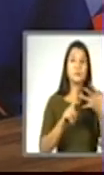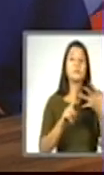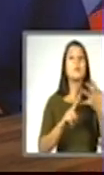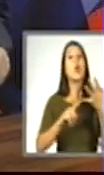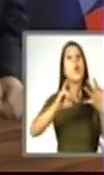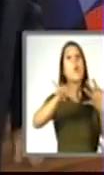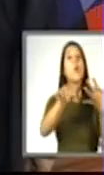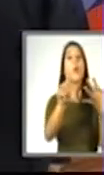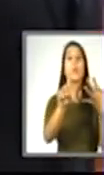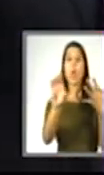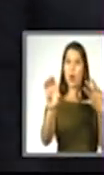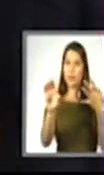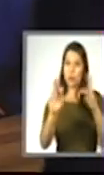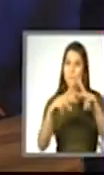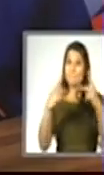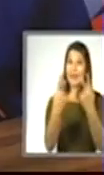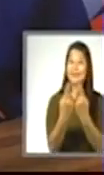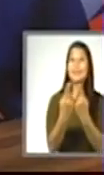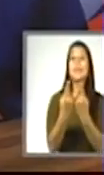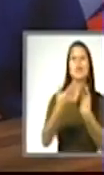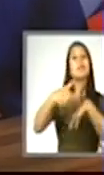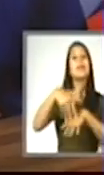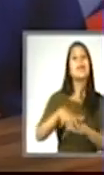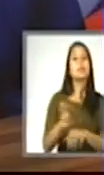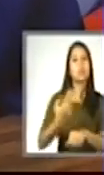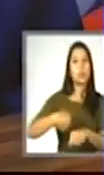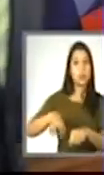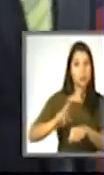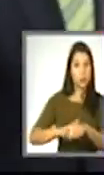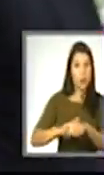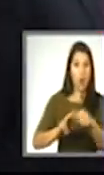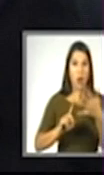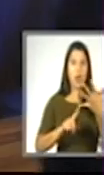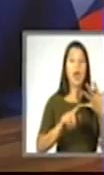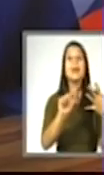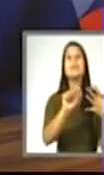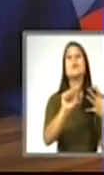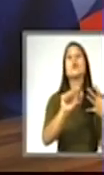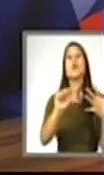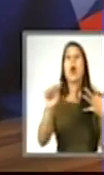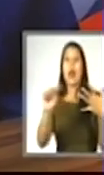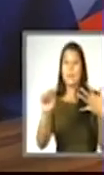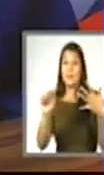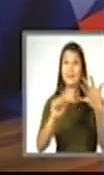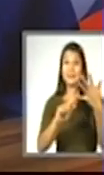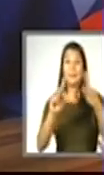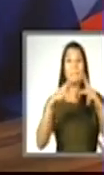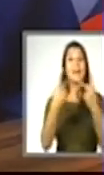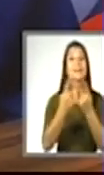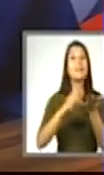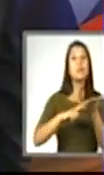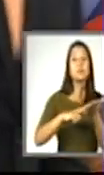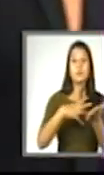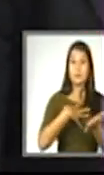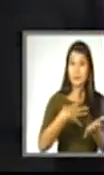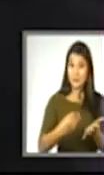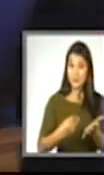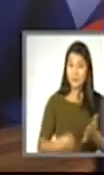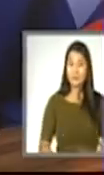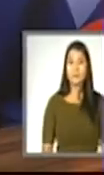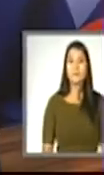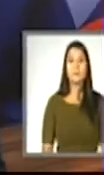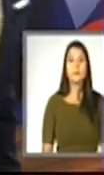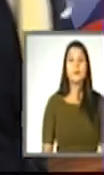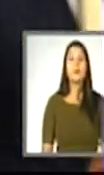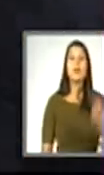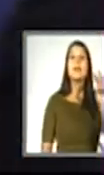Existe una sed, digamos, por este tipo de eventos para que la gente se informe, tomando en cuenta que la televisión sigue siendo el medio por el